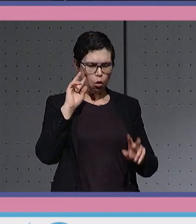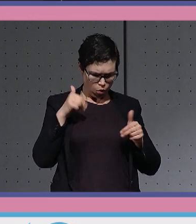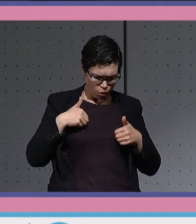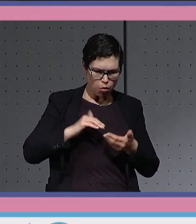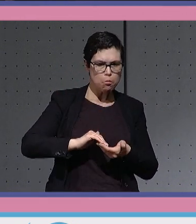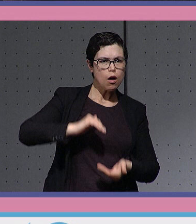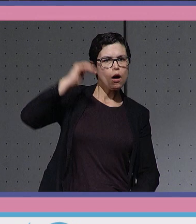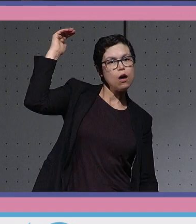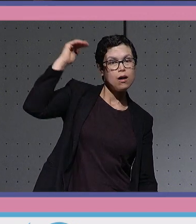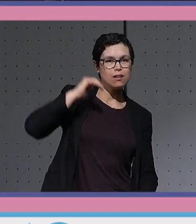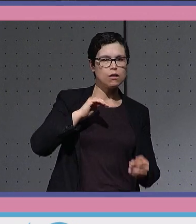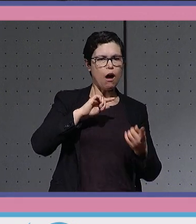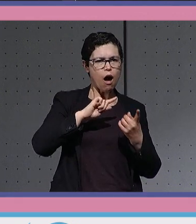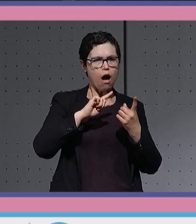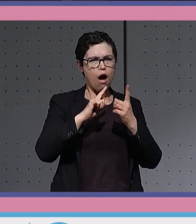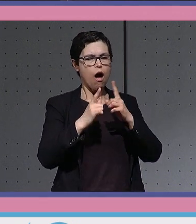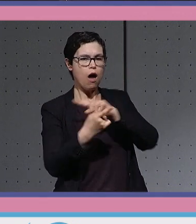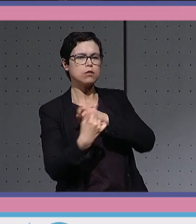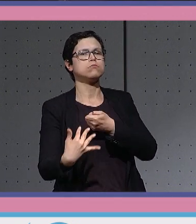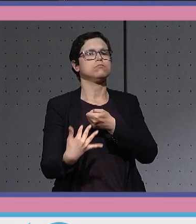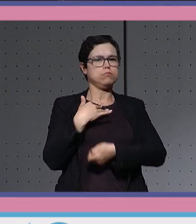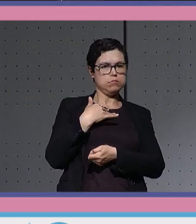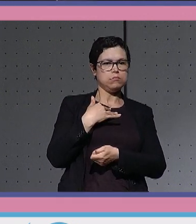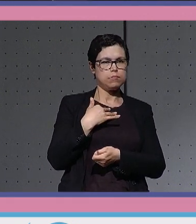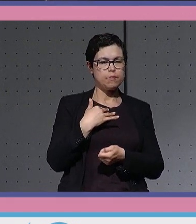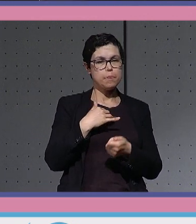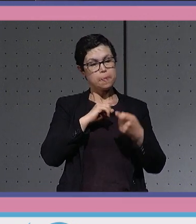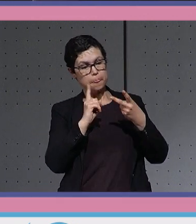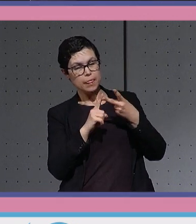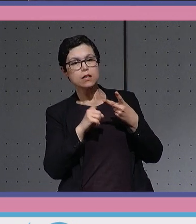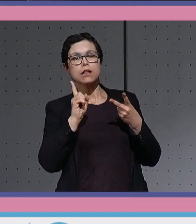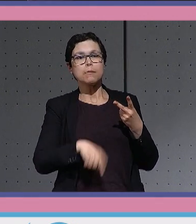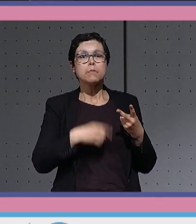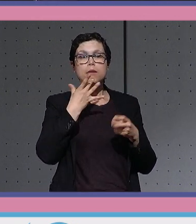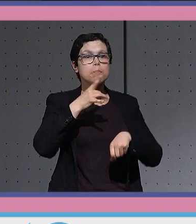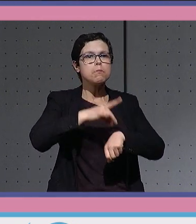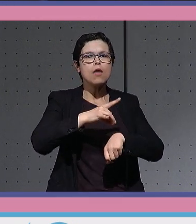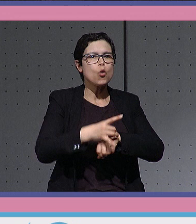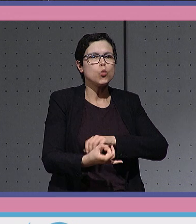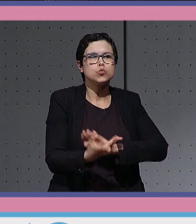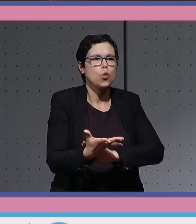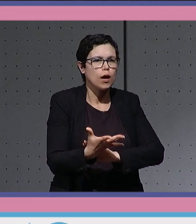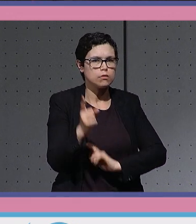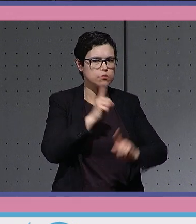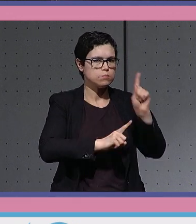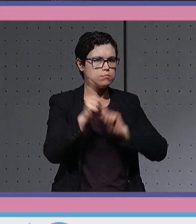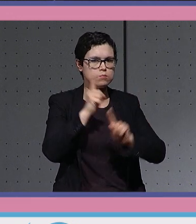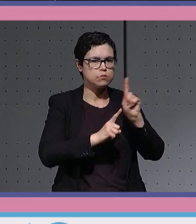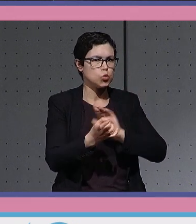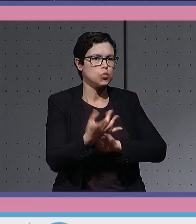ese tipo de cosas, ¿vale? Súper importante. Segundo, problemas médicos que puedan aparecer, importantísimo, y